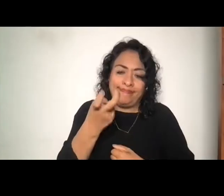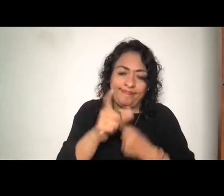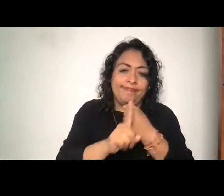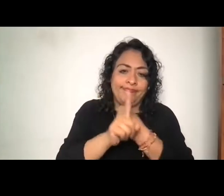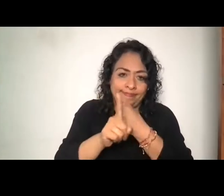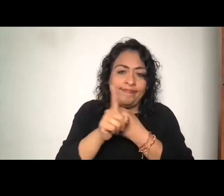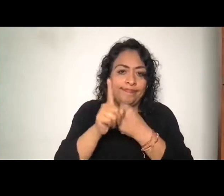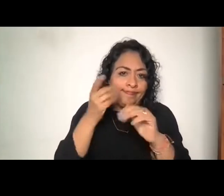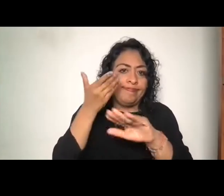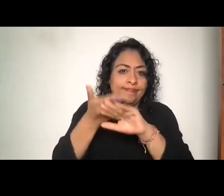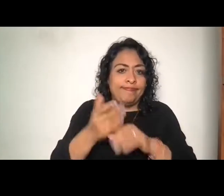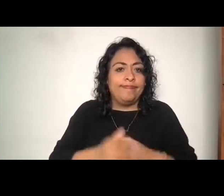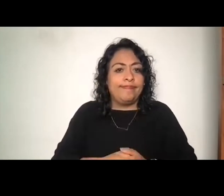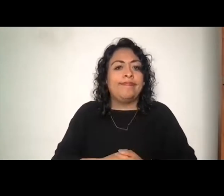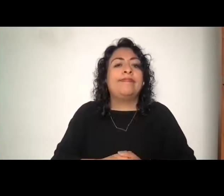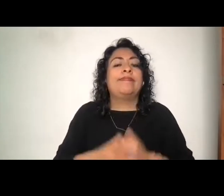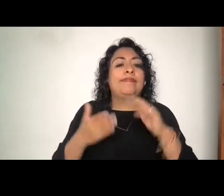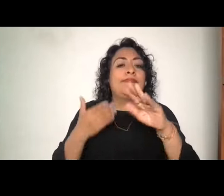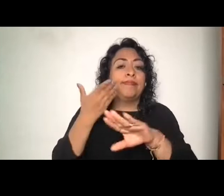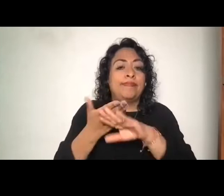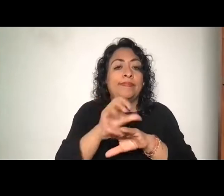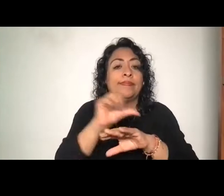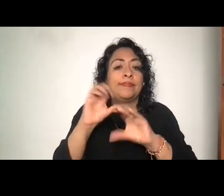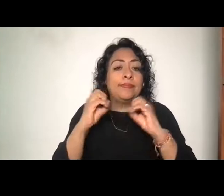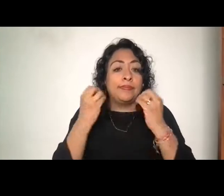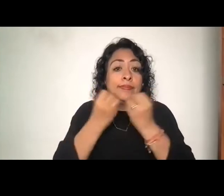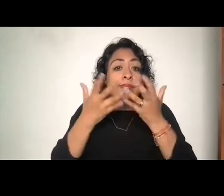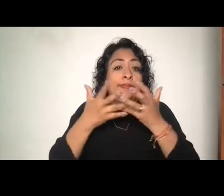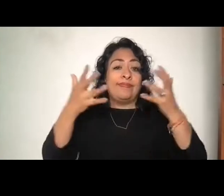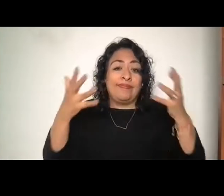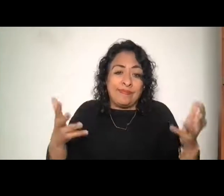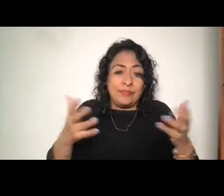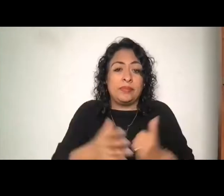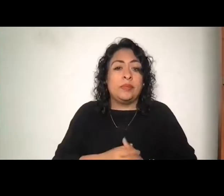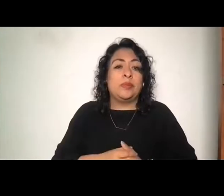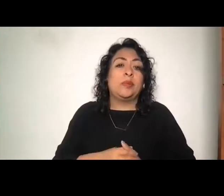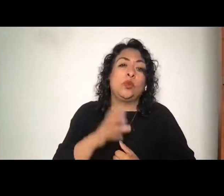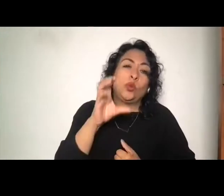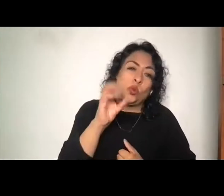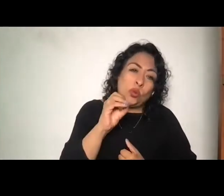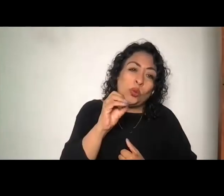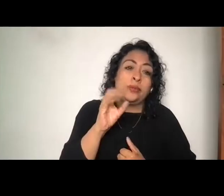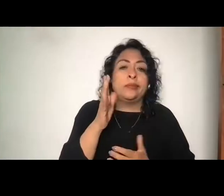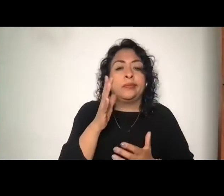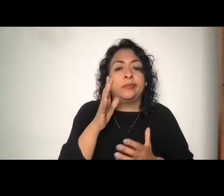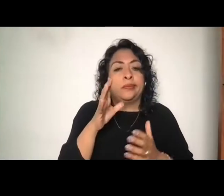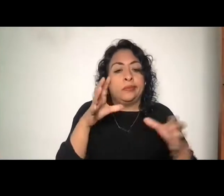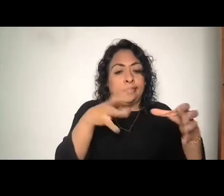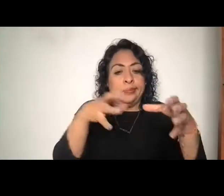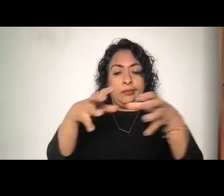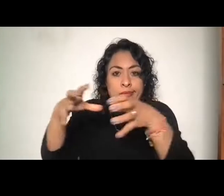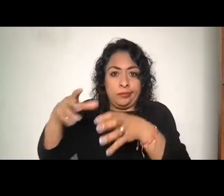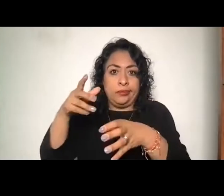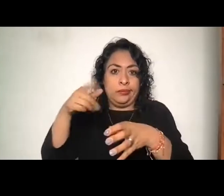afectación. Va a afectar a las organizaciones grandes o a las entidades